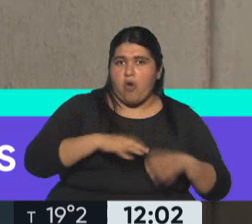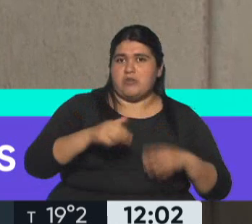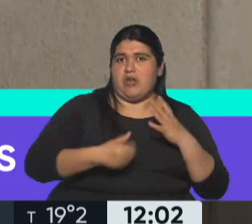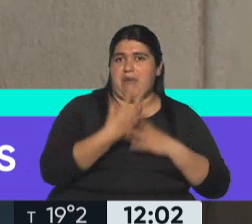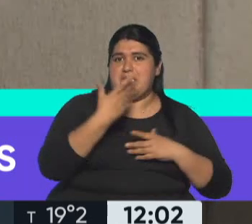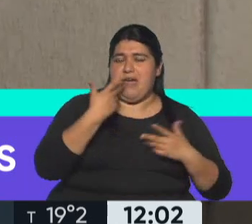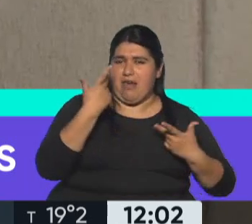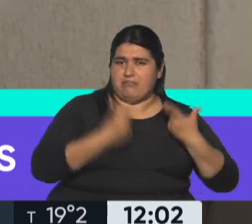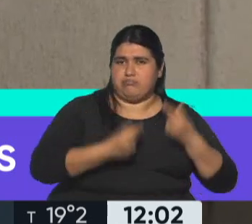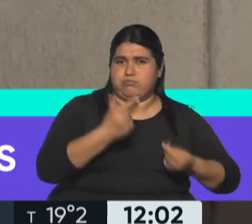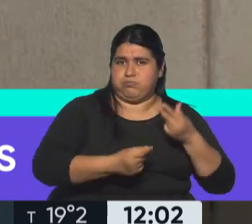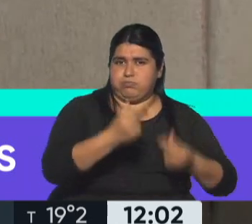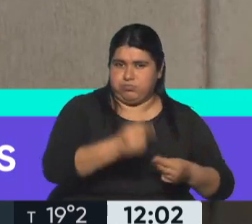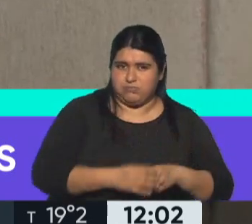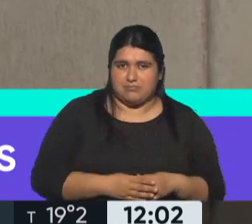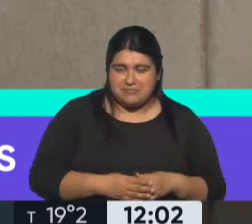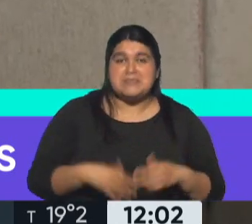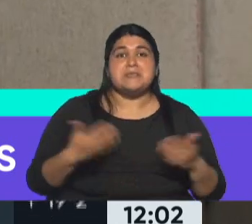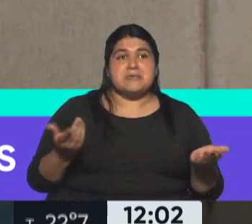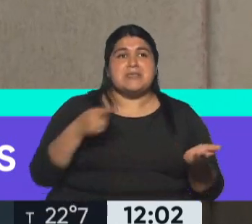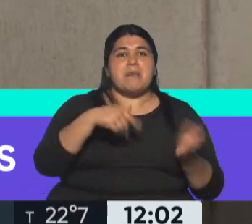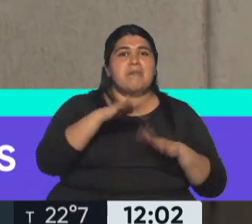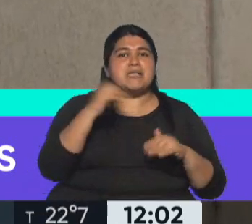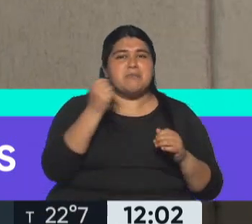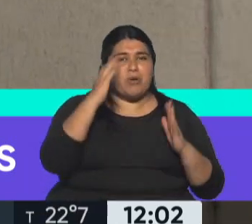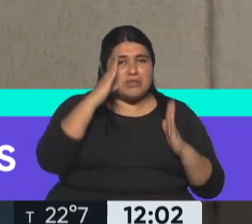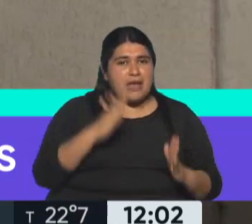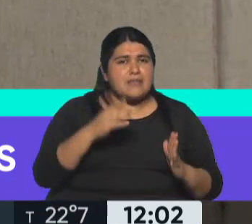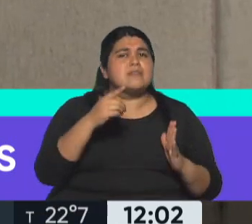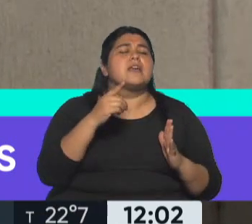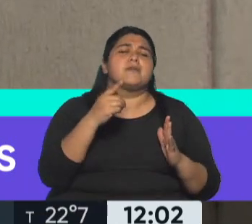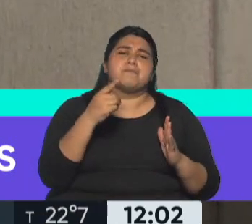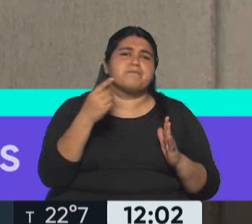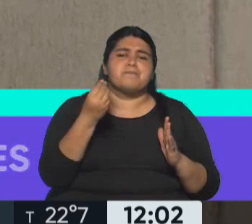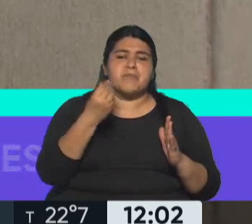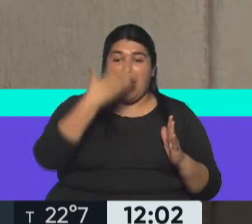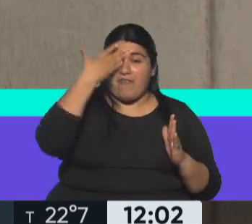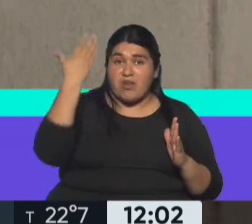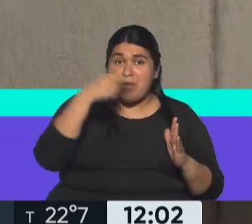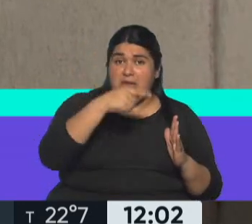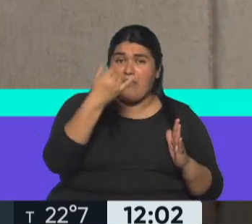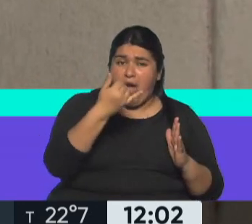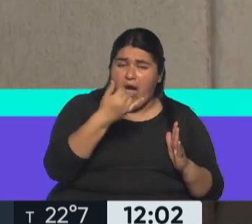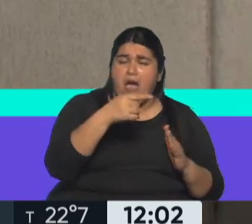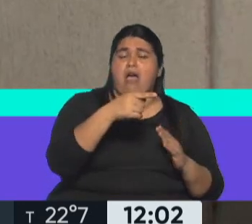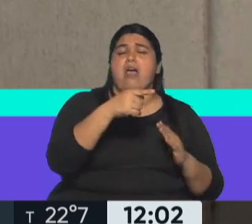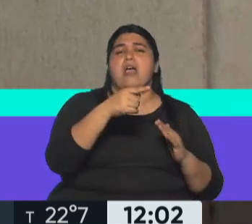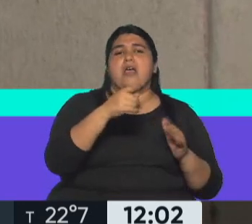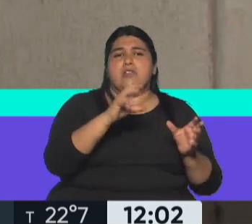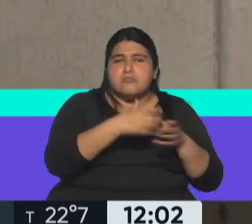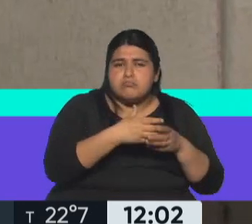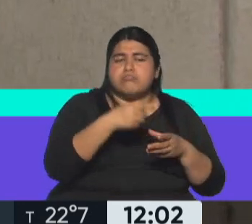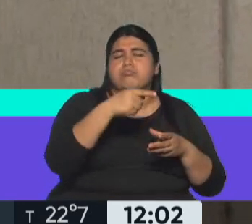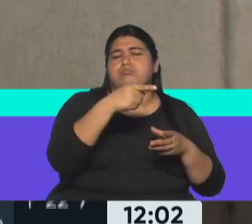mañana. Por supuesto, se va a tener prioridad a los chiquitos que tienen comorbilidades, que tienen enfermedades preexistentes, que tienen